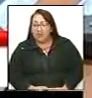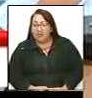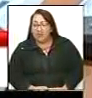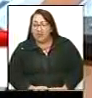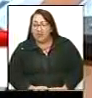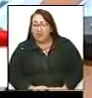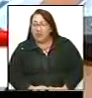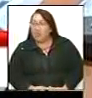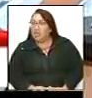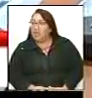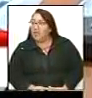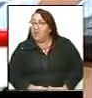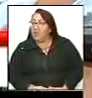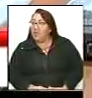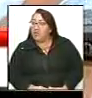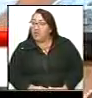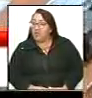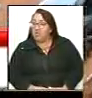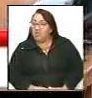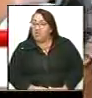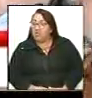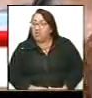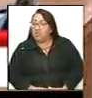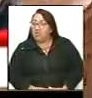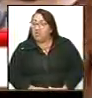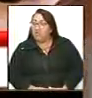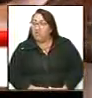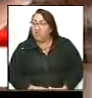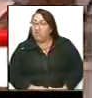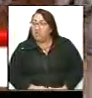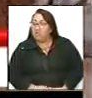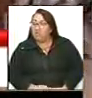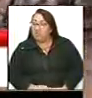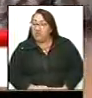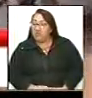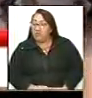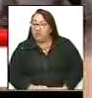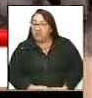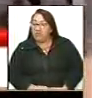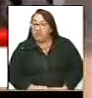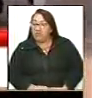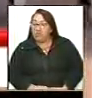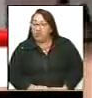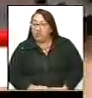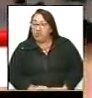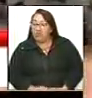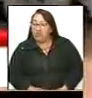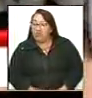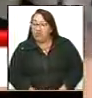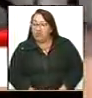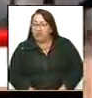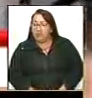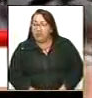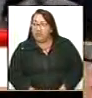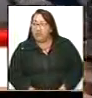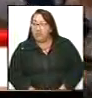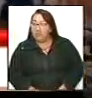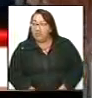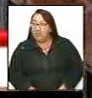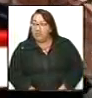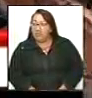bien si la problemática es este reales pero estamos ahora nos vamos a enfocar en el sistema interconectado todos